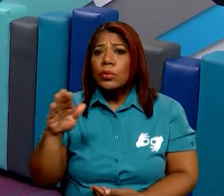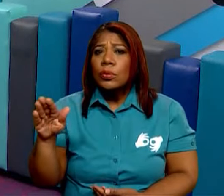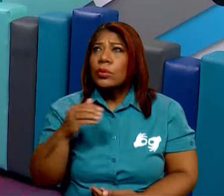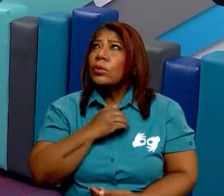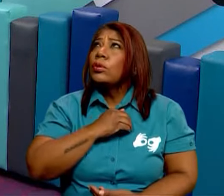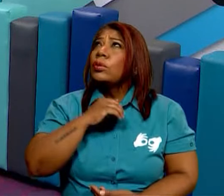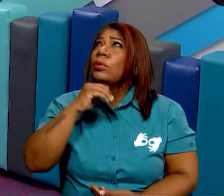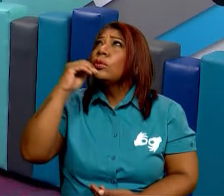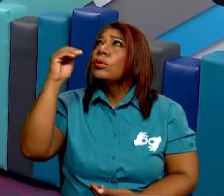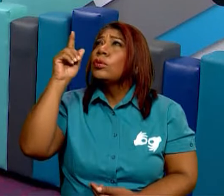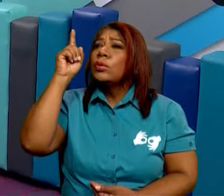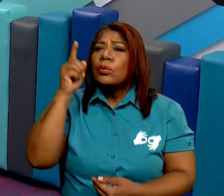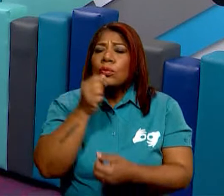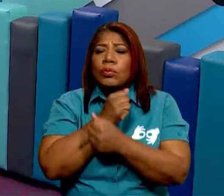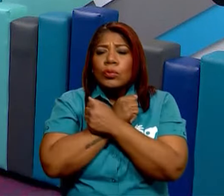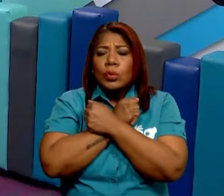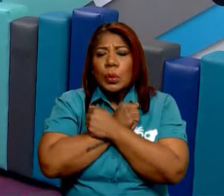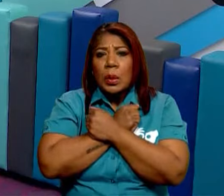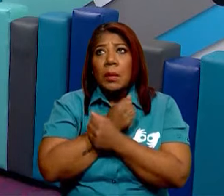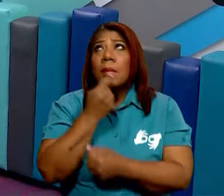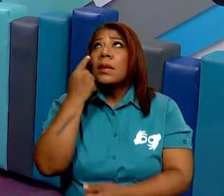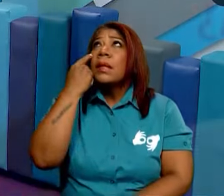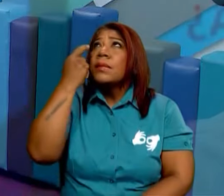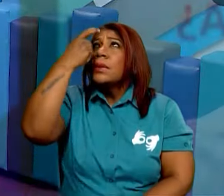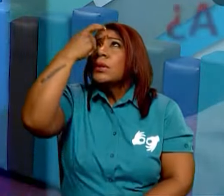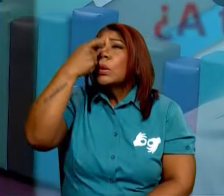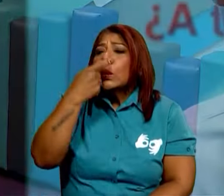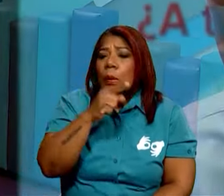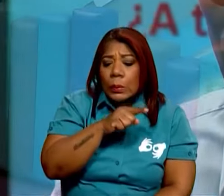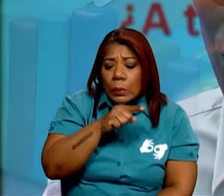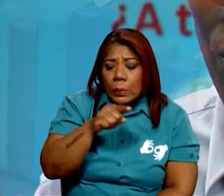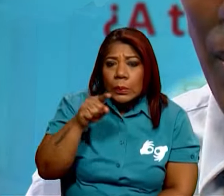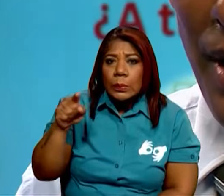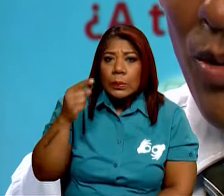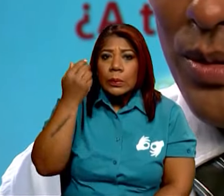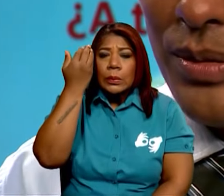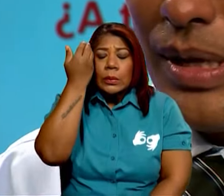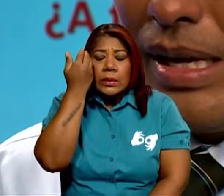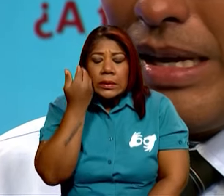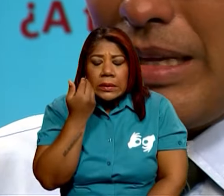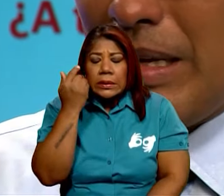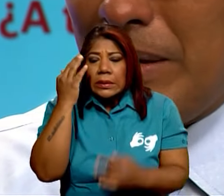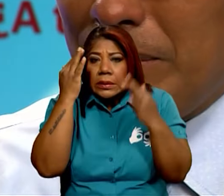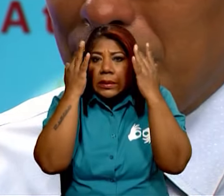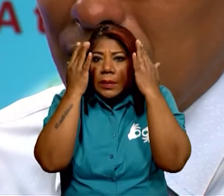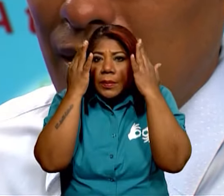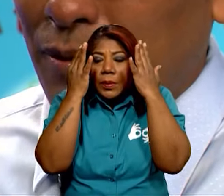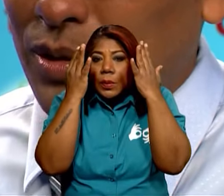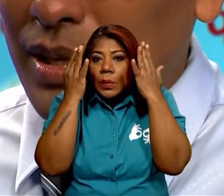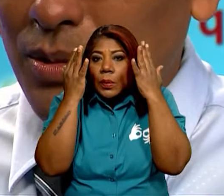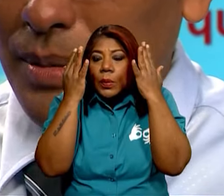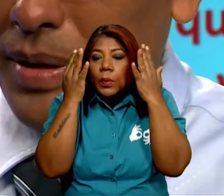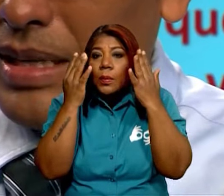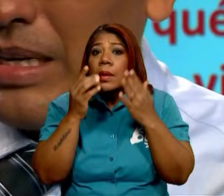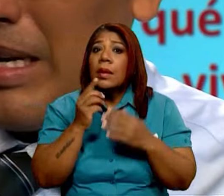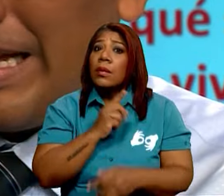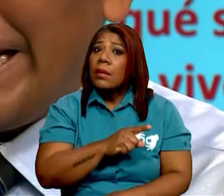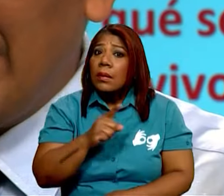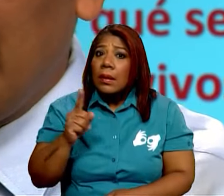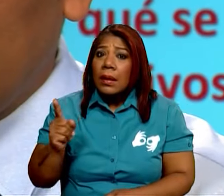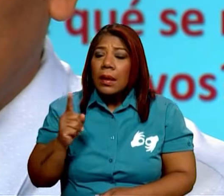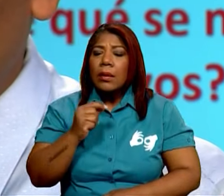visto que están preocupados. Están preocupados, Señor, porque deben hacer algunos trabajos. Están esforzándose para